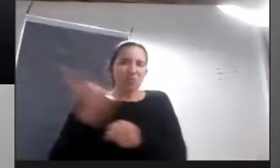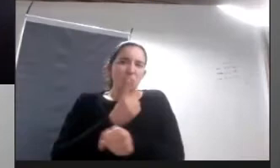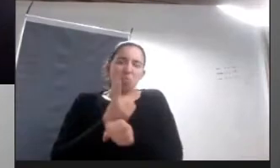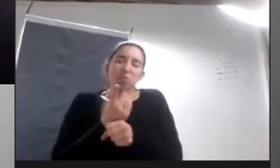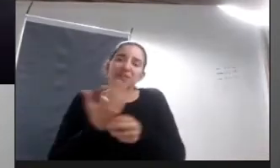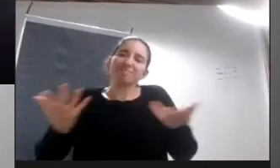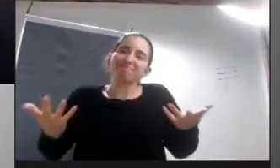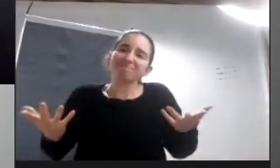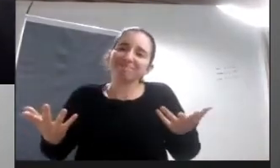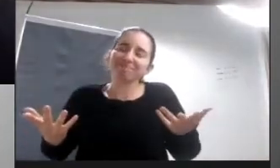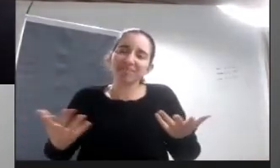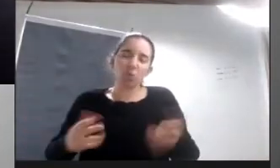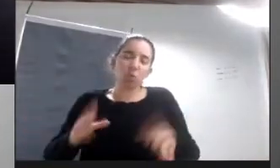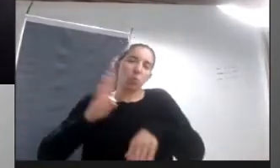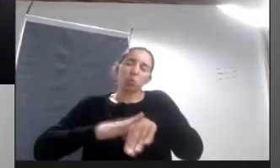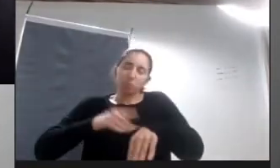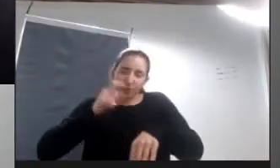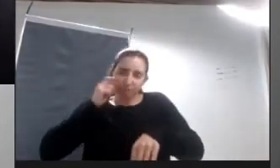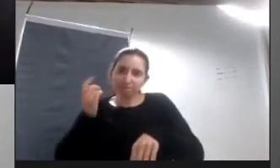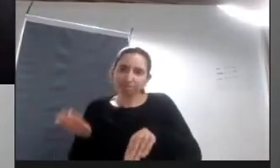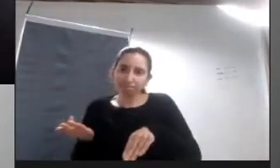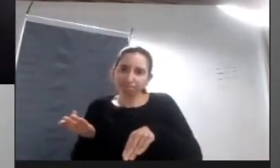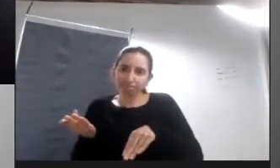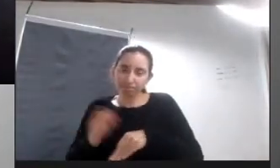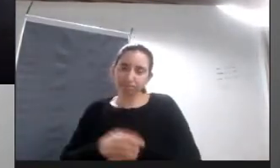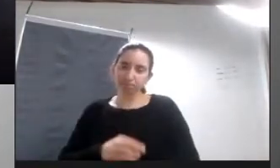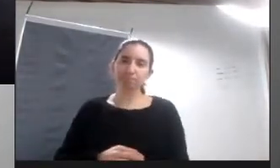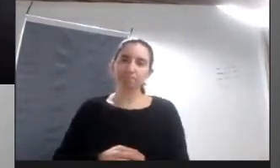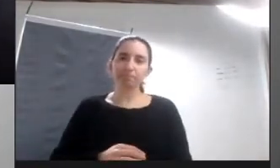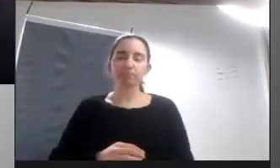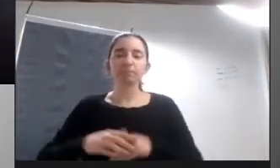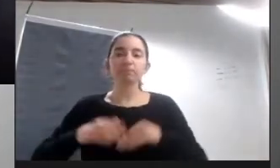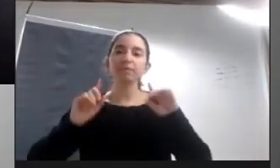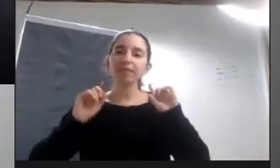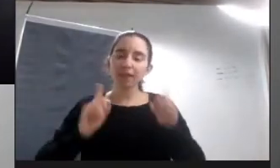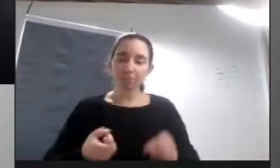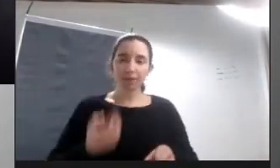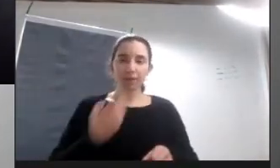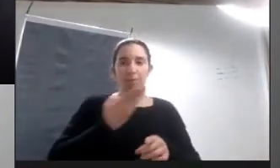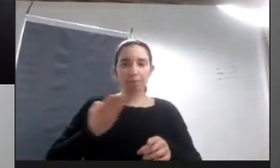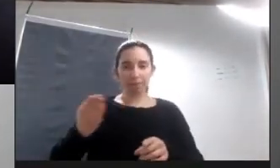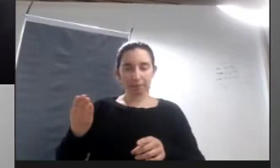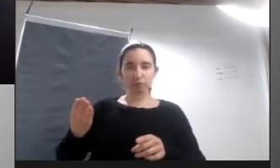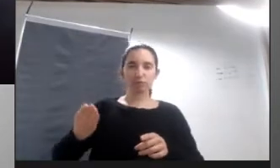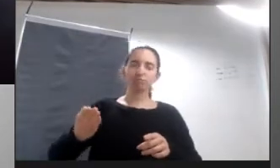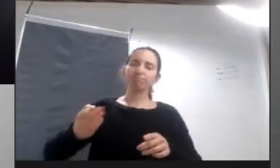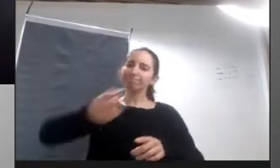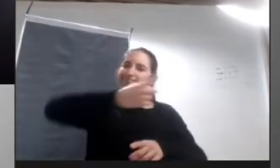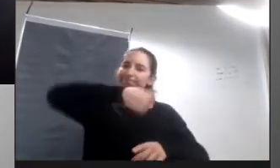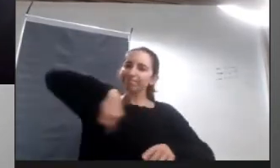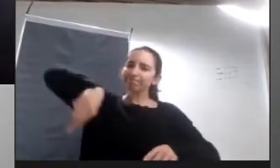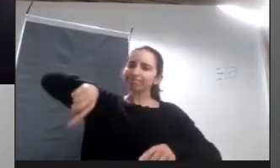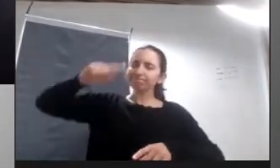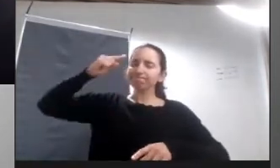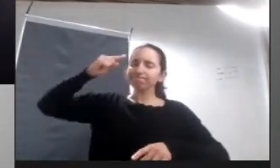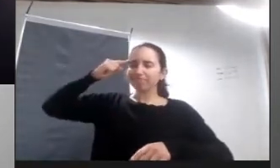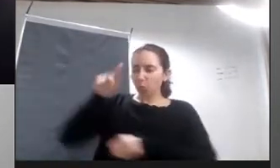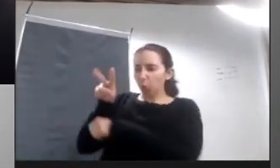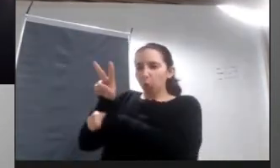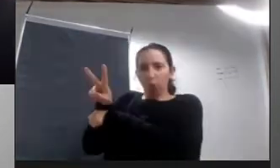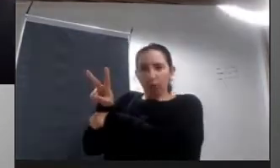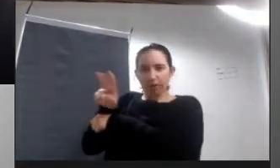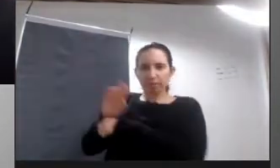Finalmente, en relación al rol de quienes cuidan, el movimiento intersex tiene una